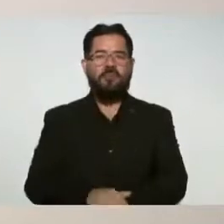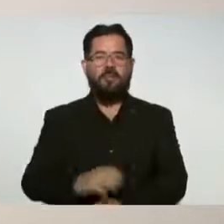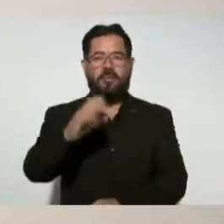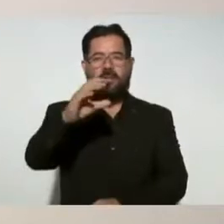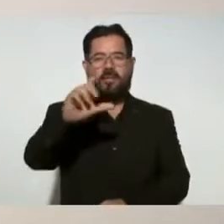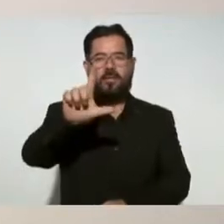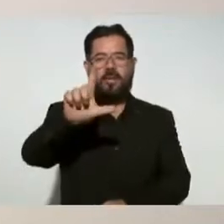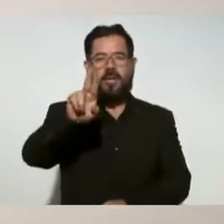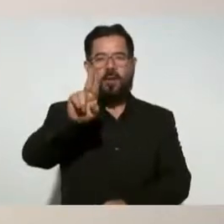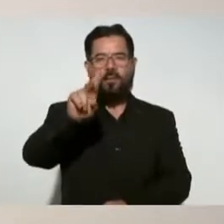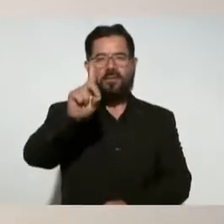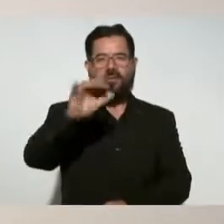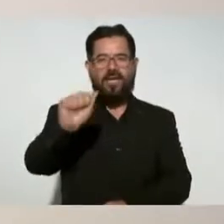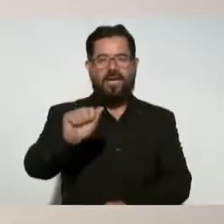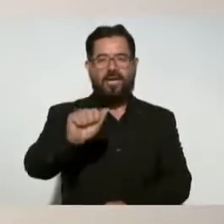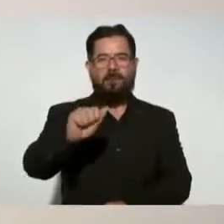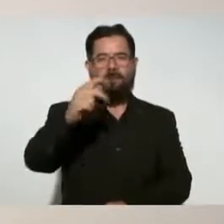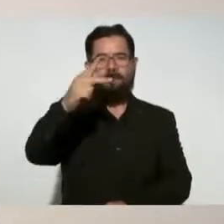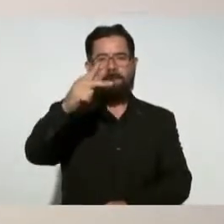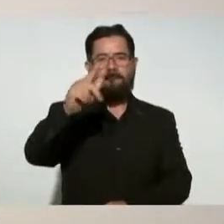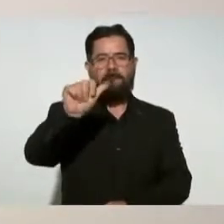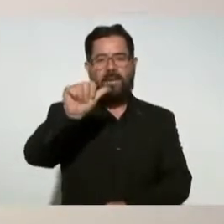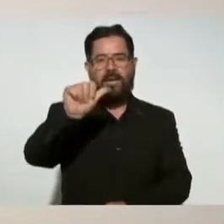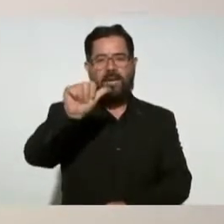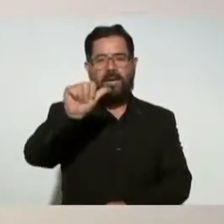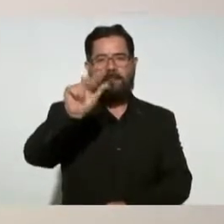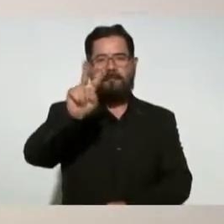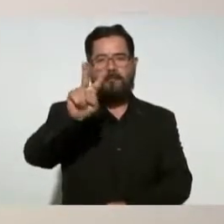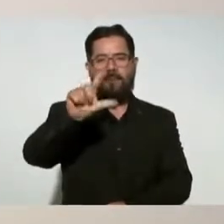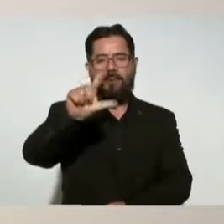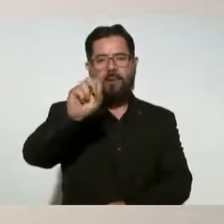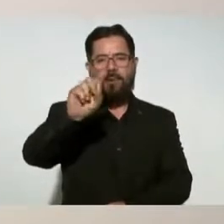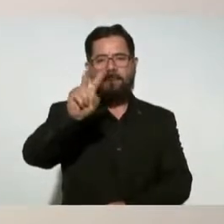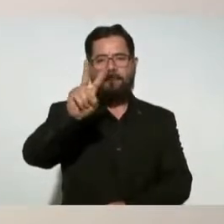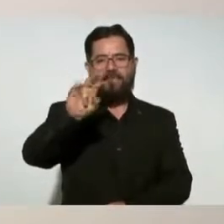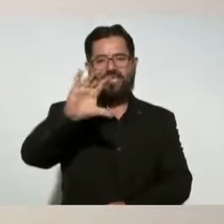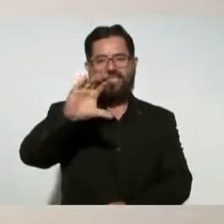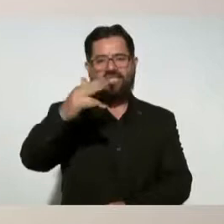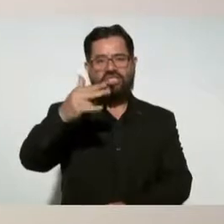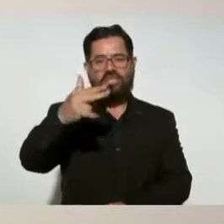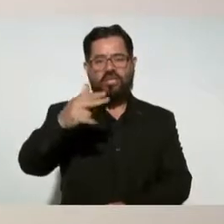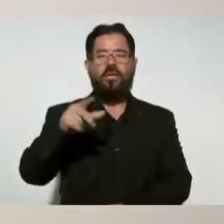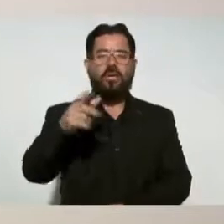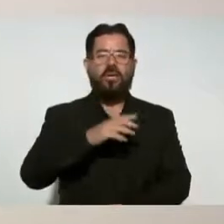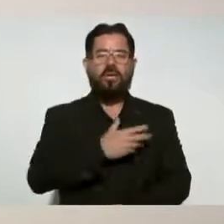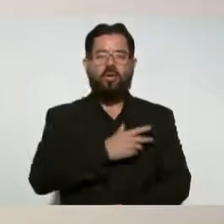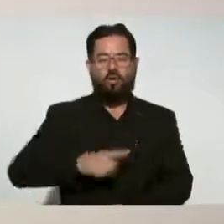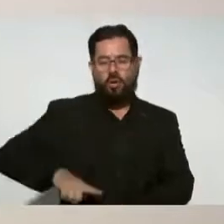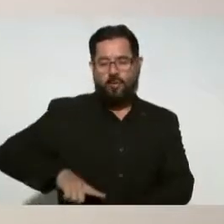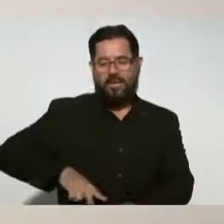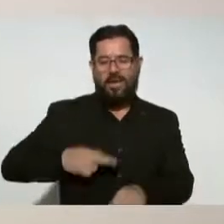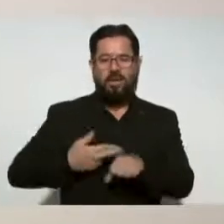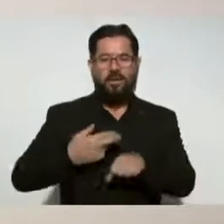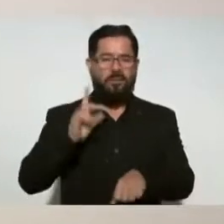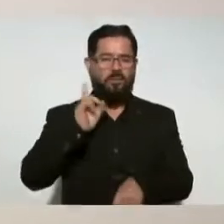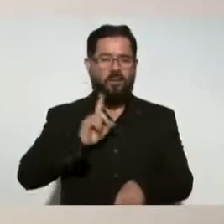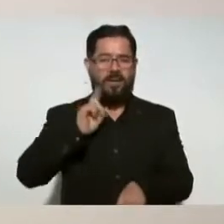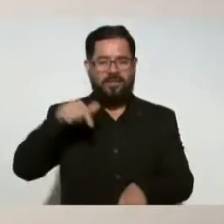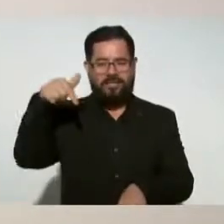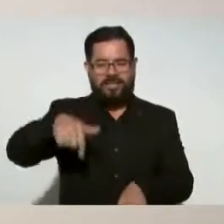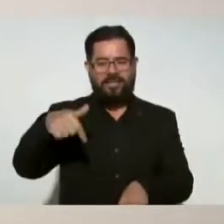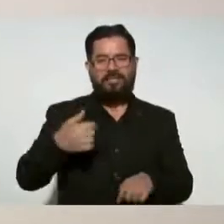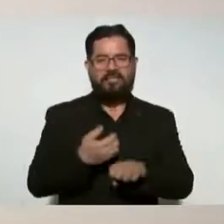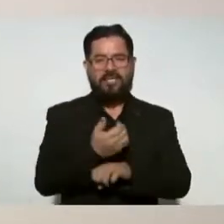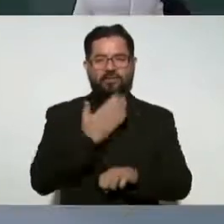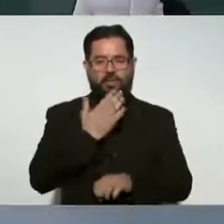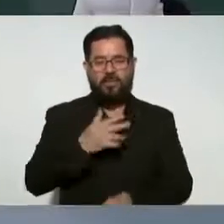Claudia Pavlovich, gobernadora constitucional del estado de Sonora y con mucho gusto